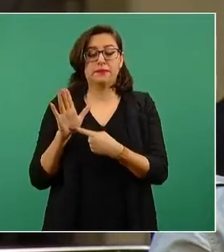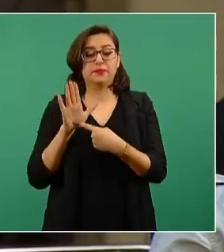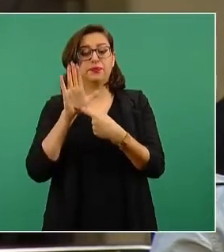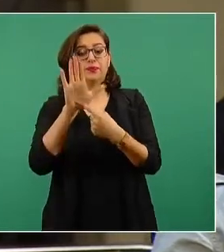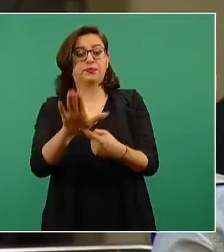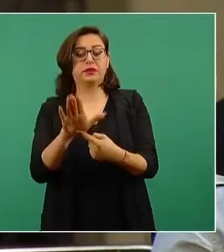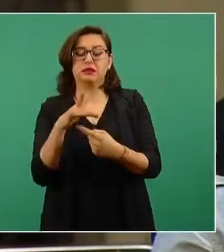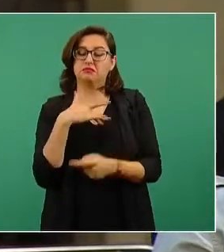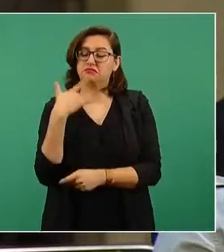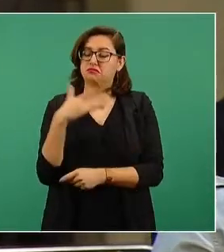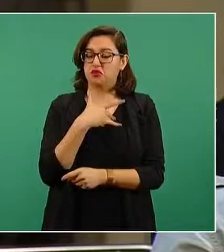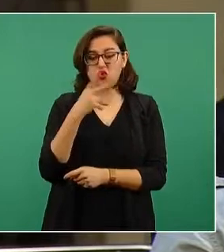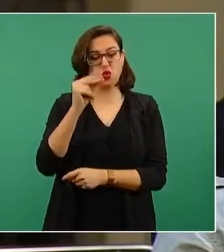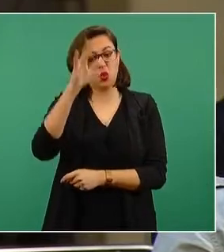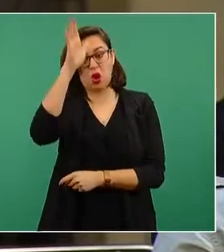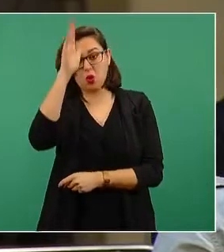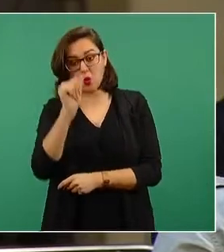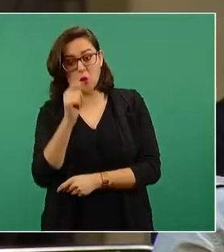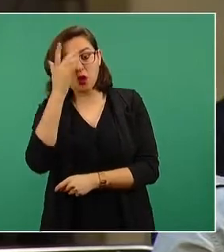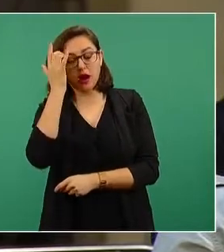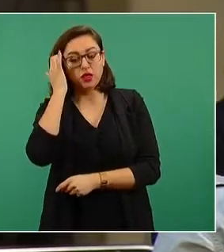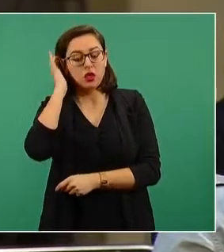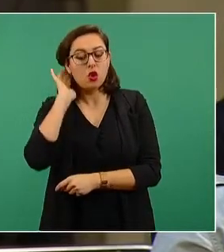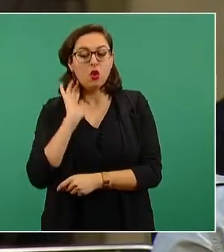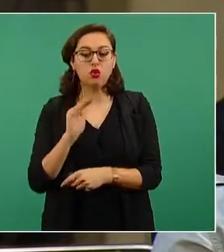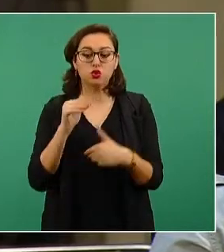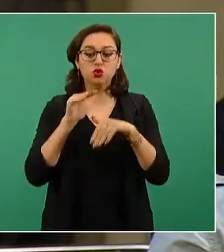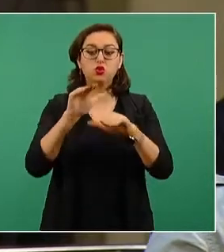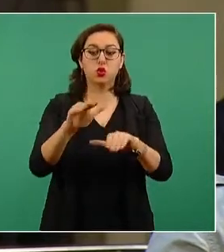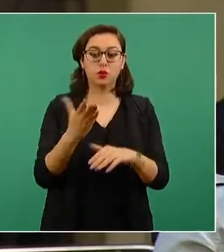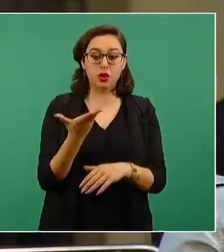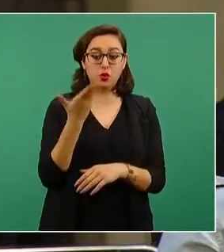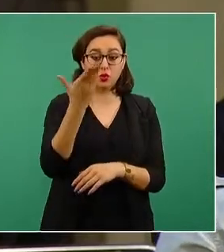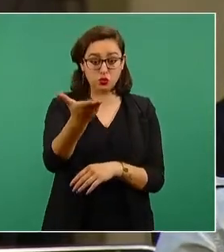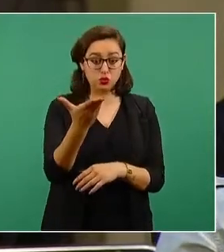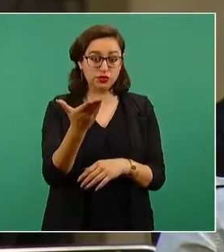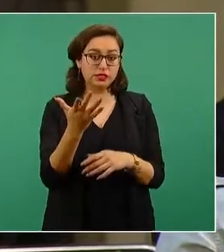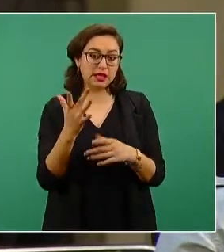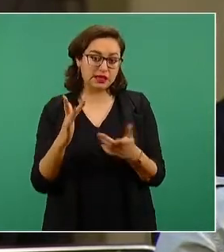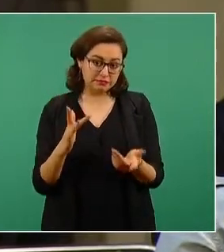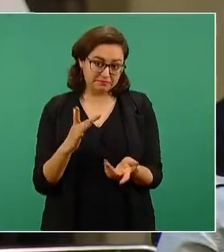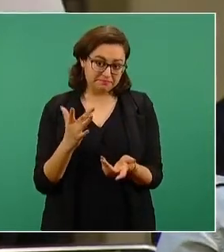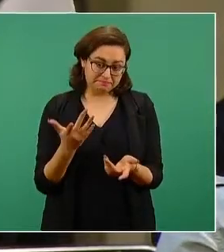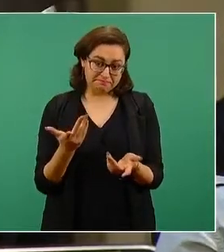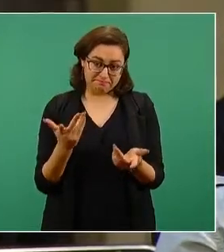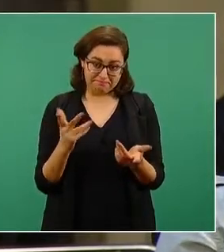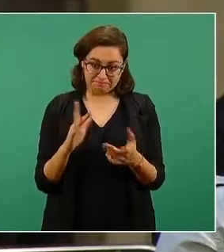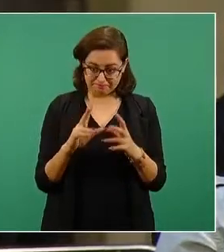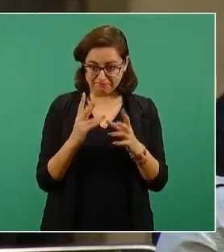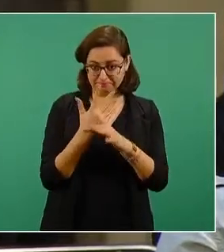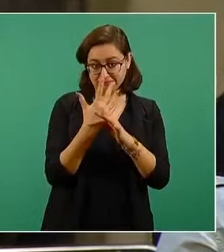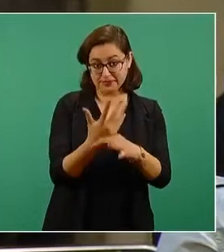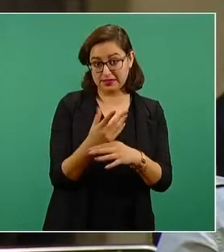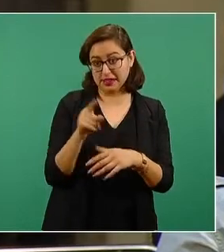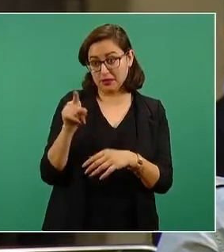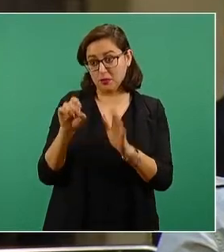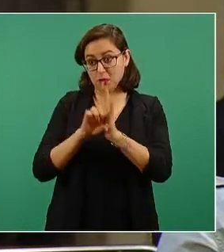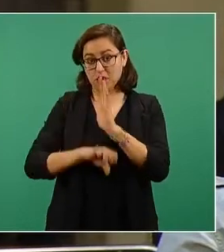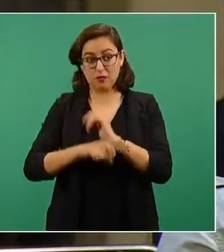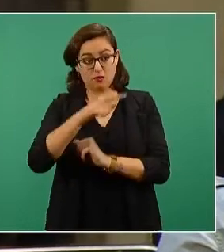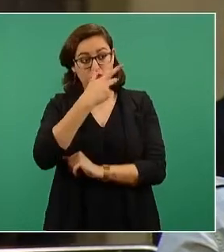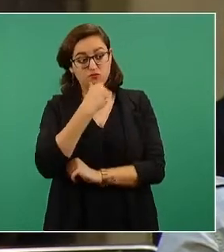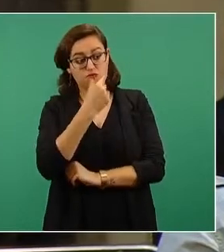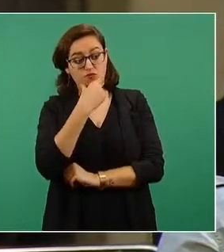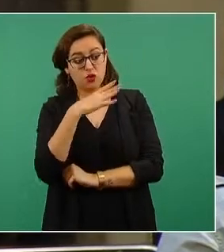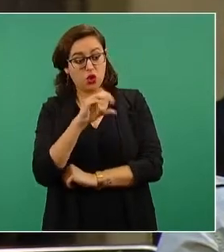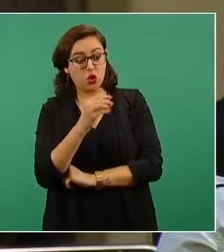a disgusto con las declaraciones que usted hizo precisamente con grupos de abogados como Collado, que está en la cárcel, o